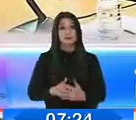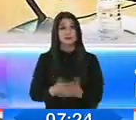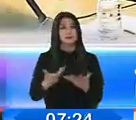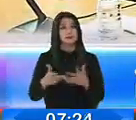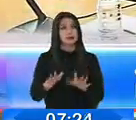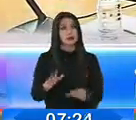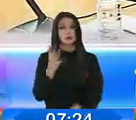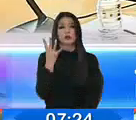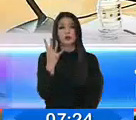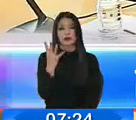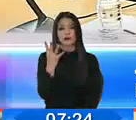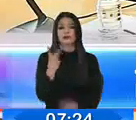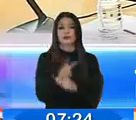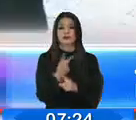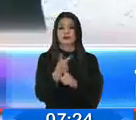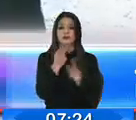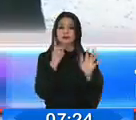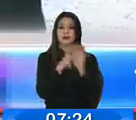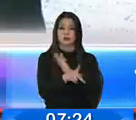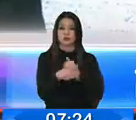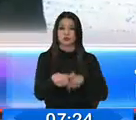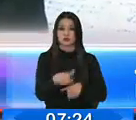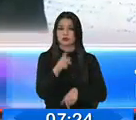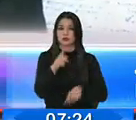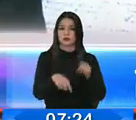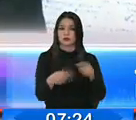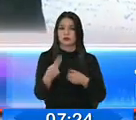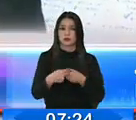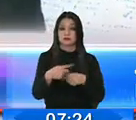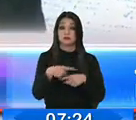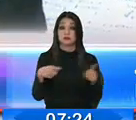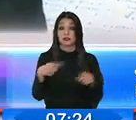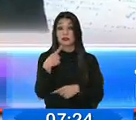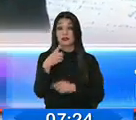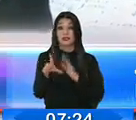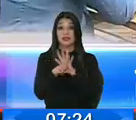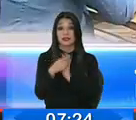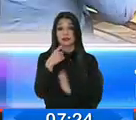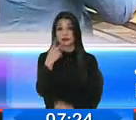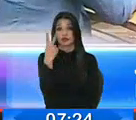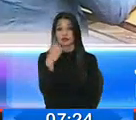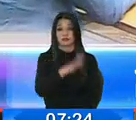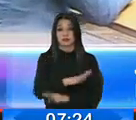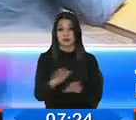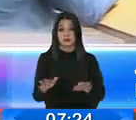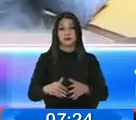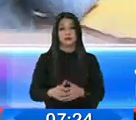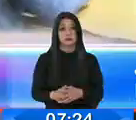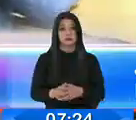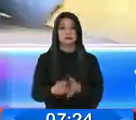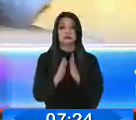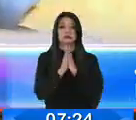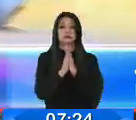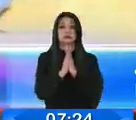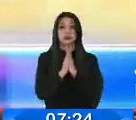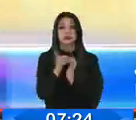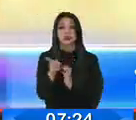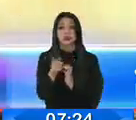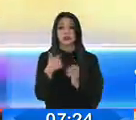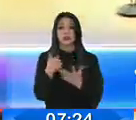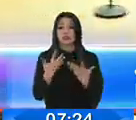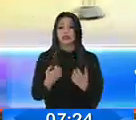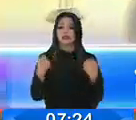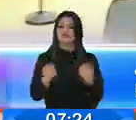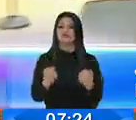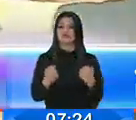existido 4 recusaciones, cuando la norma establece que solo se pueden presentar 2. Habló de una solicitud antojadiza, arbitraria